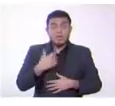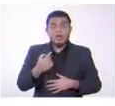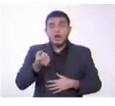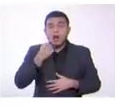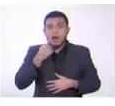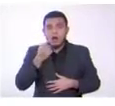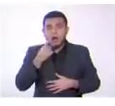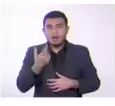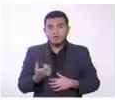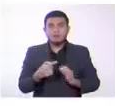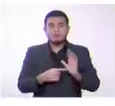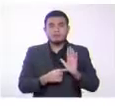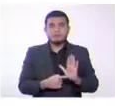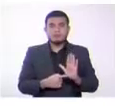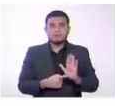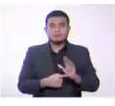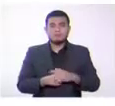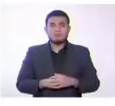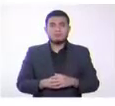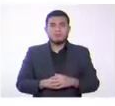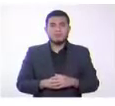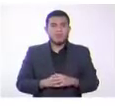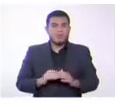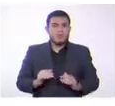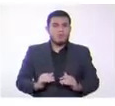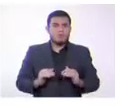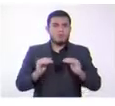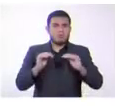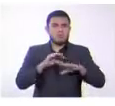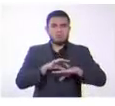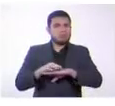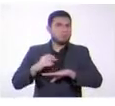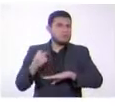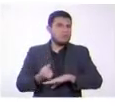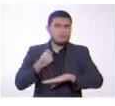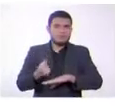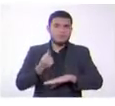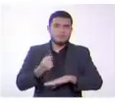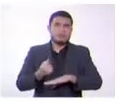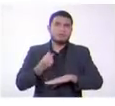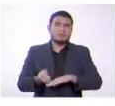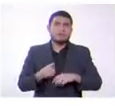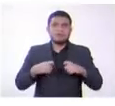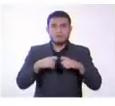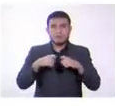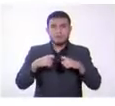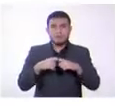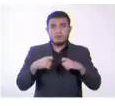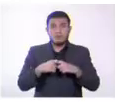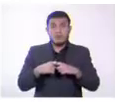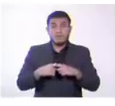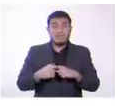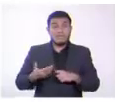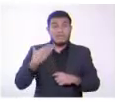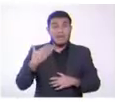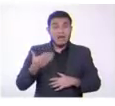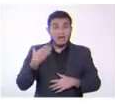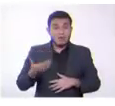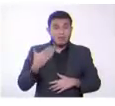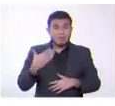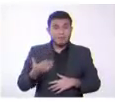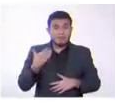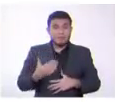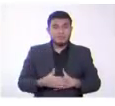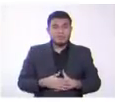metales presenten una elevada conductividad eléctrica y térmica, ya